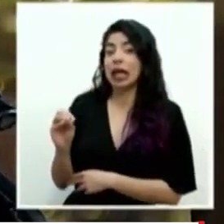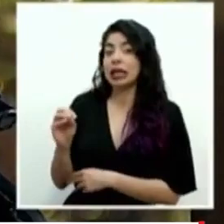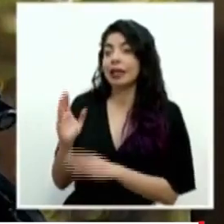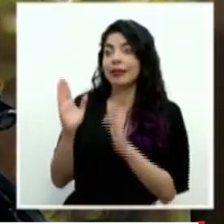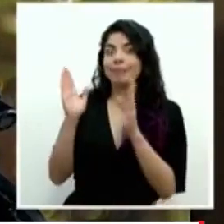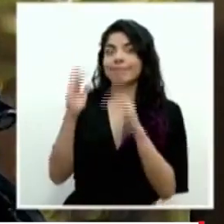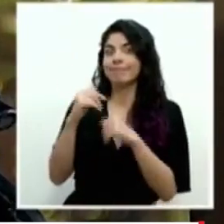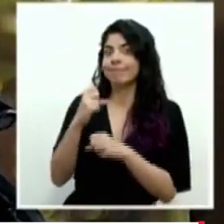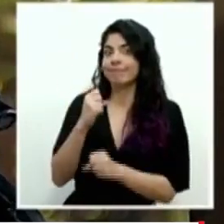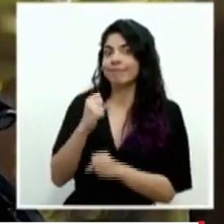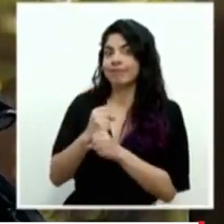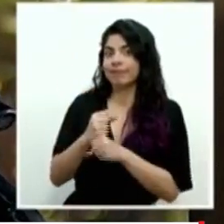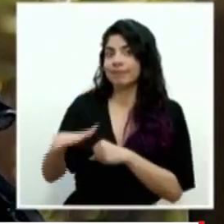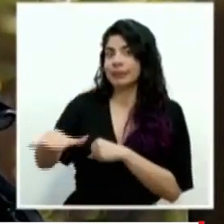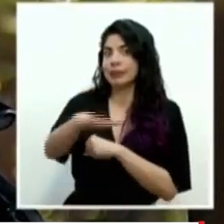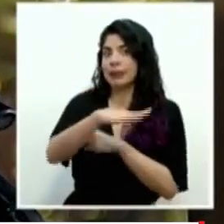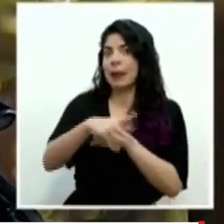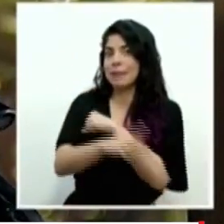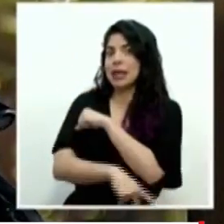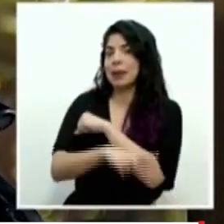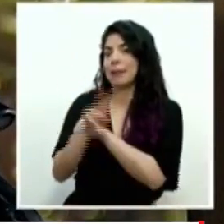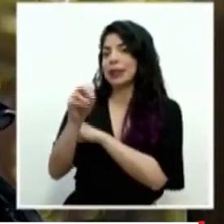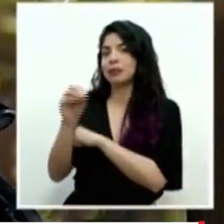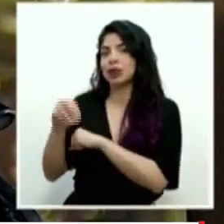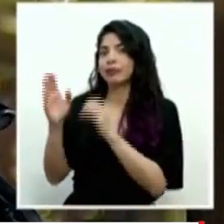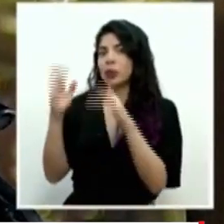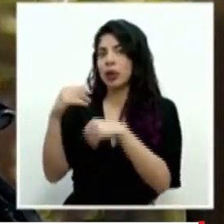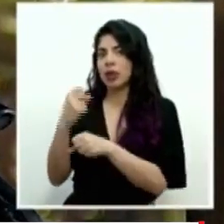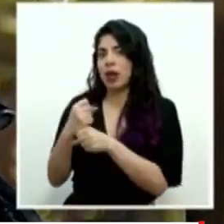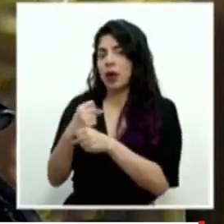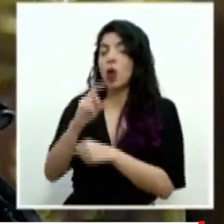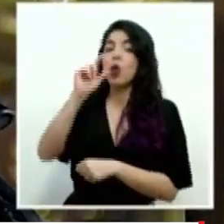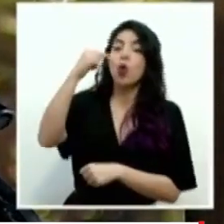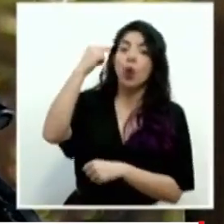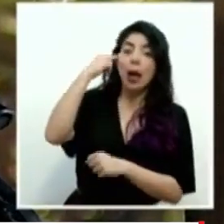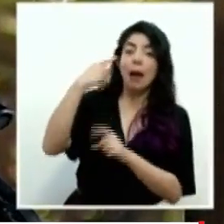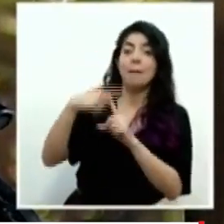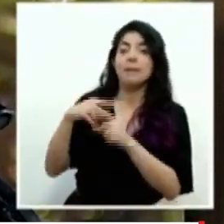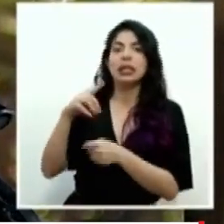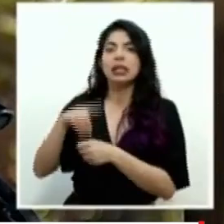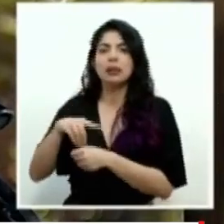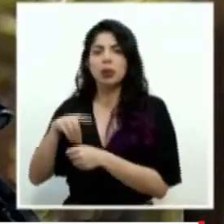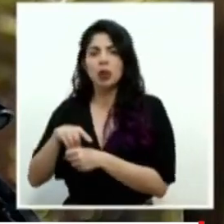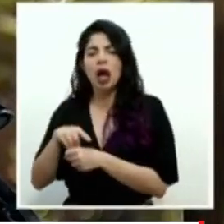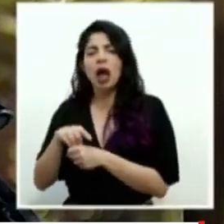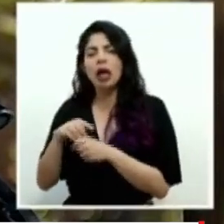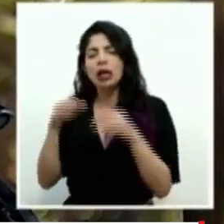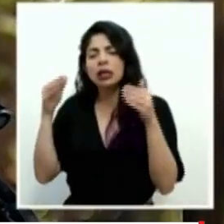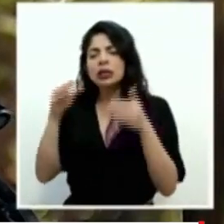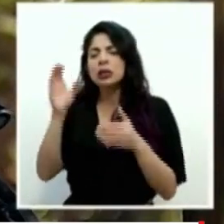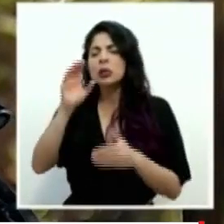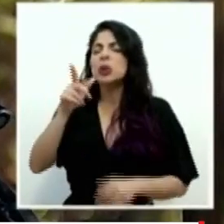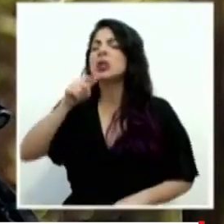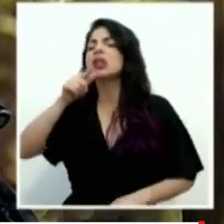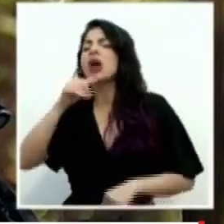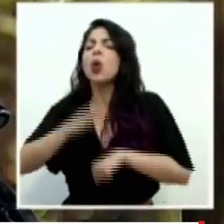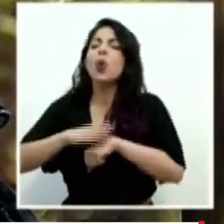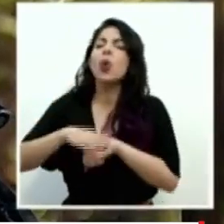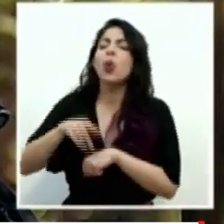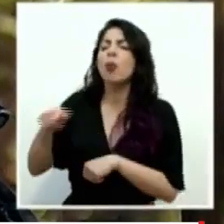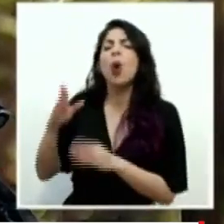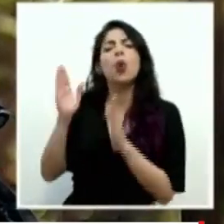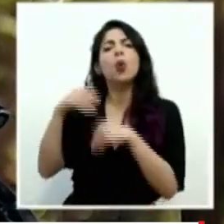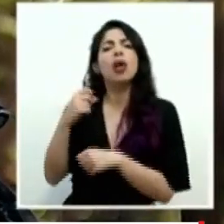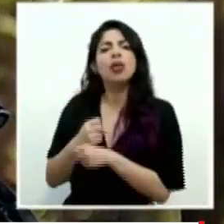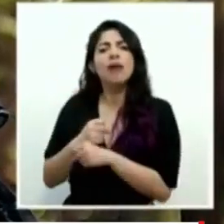del desempleo en nuestro país, hemos visto que tanto el gobierno como los diputados están más enfocados en buscar quién es el culpable de ese desempleo